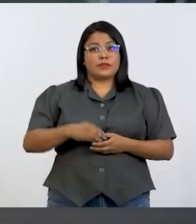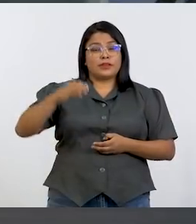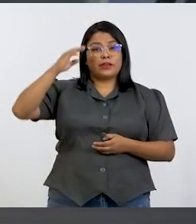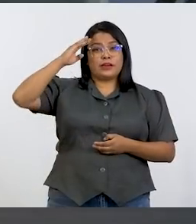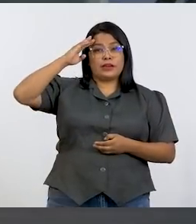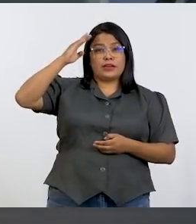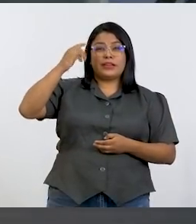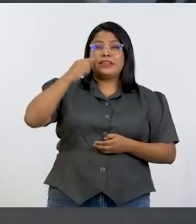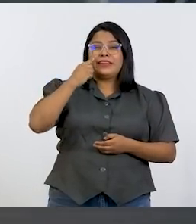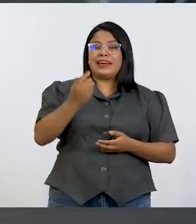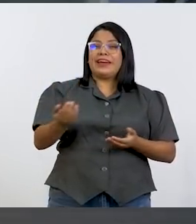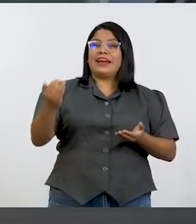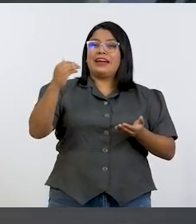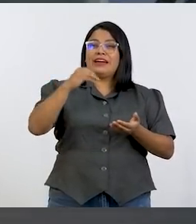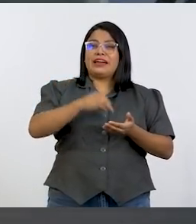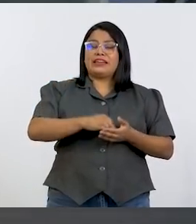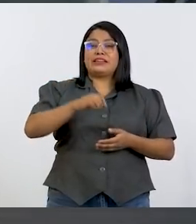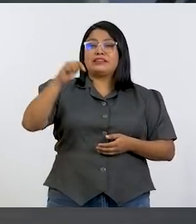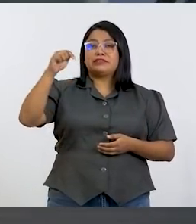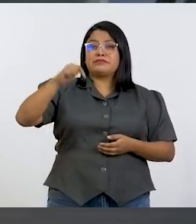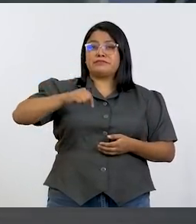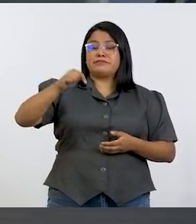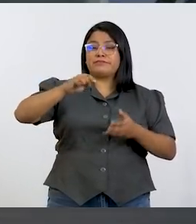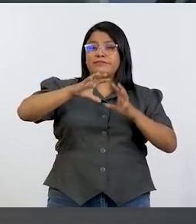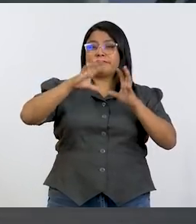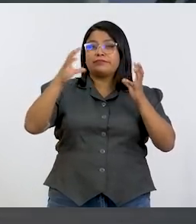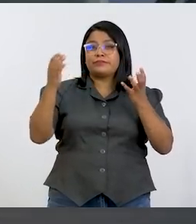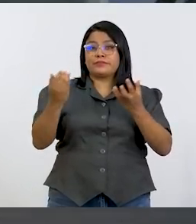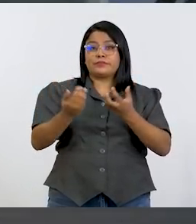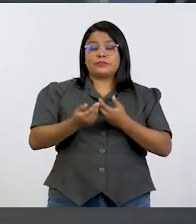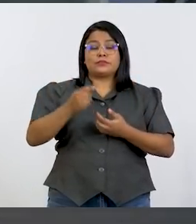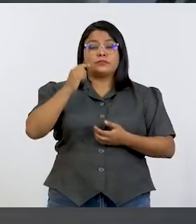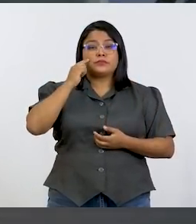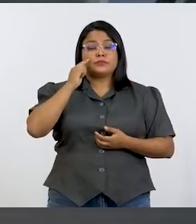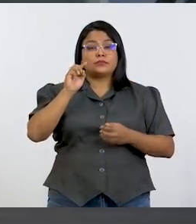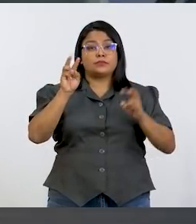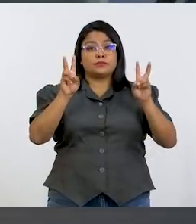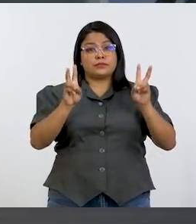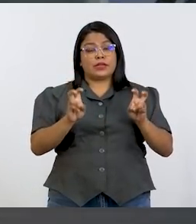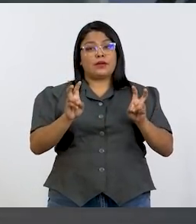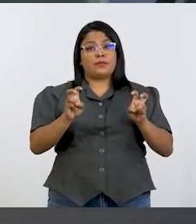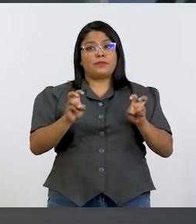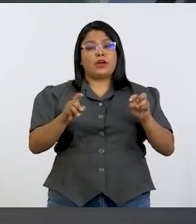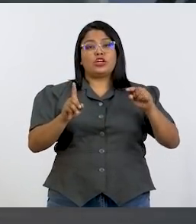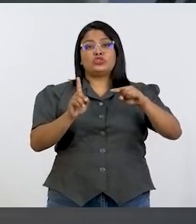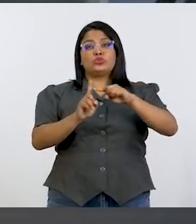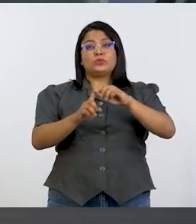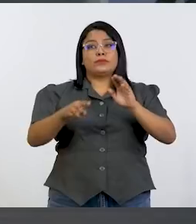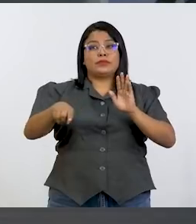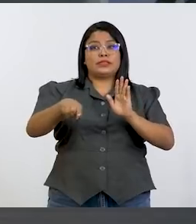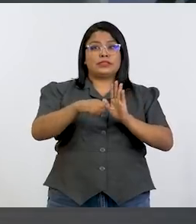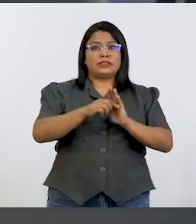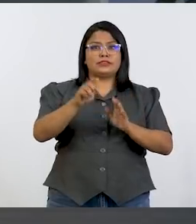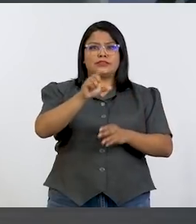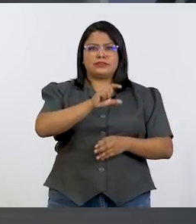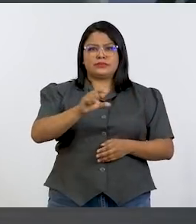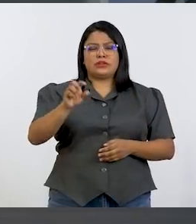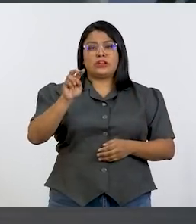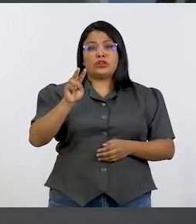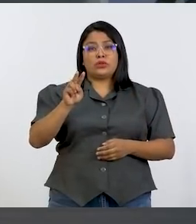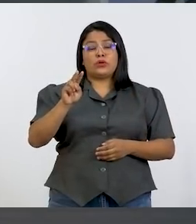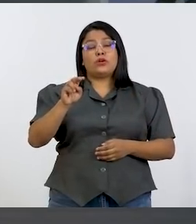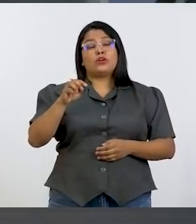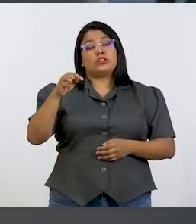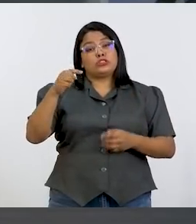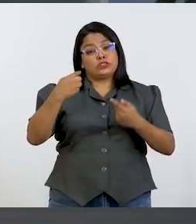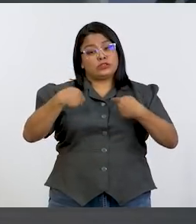Hola, nos vemos nuevamente en este webinario, en el que te hablaré sobre la suma y la resta. En parte de la semana 2 y durante la